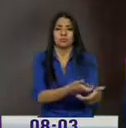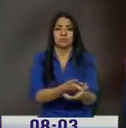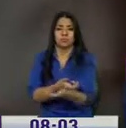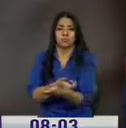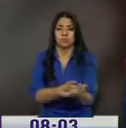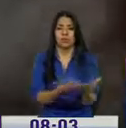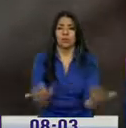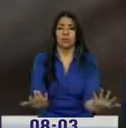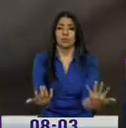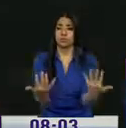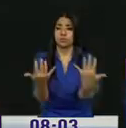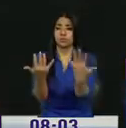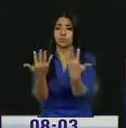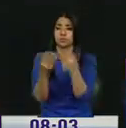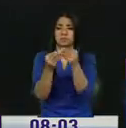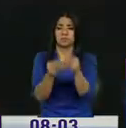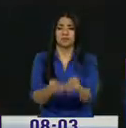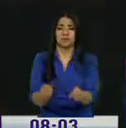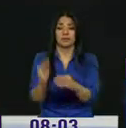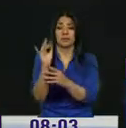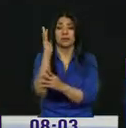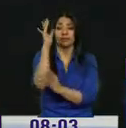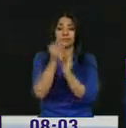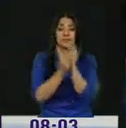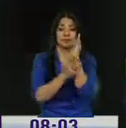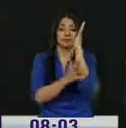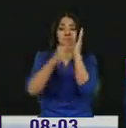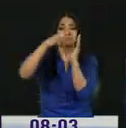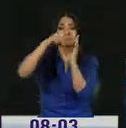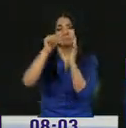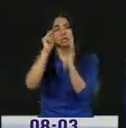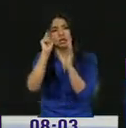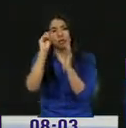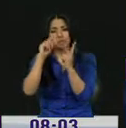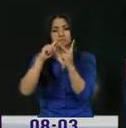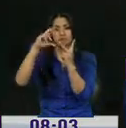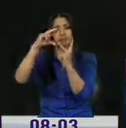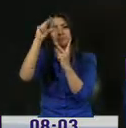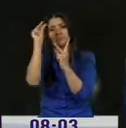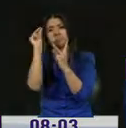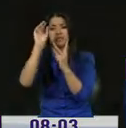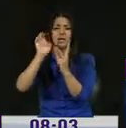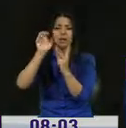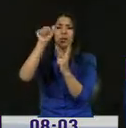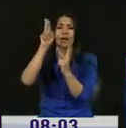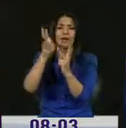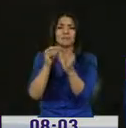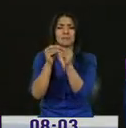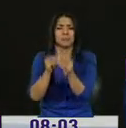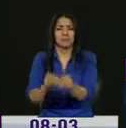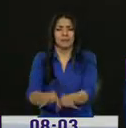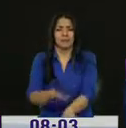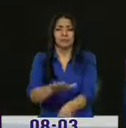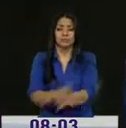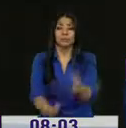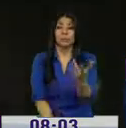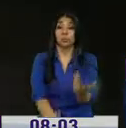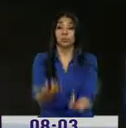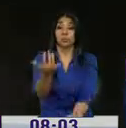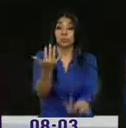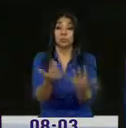la vegetación andina, árboles de pino, eucalipto y todo lo que se encontraba a su paso. Debido a los fuertes vientos,